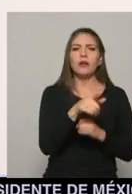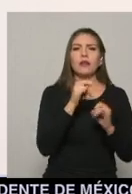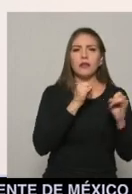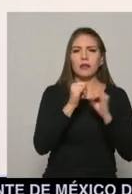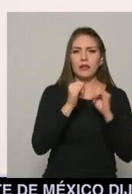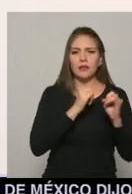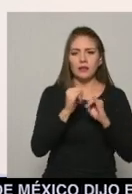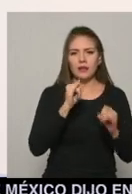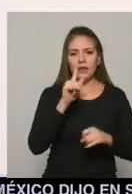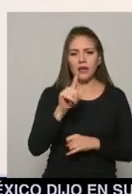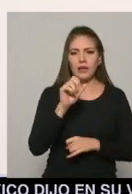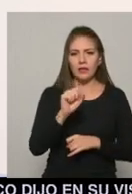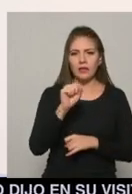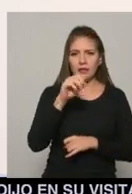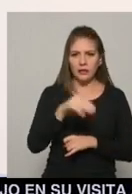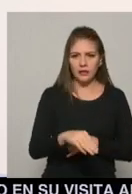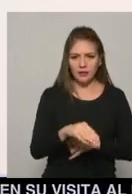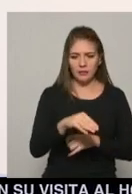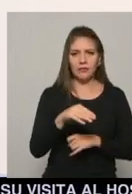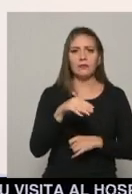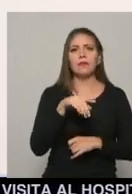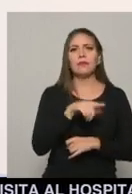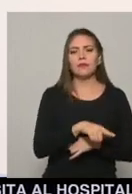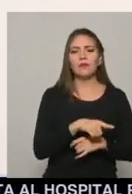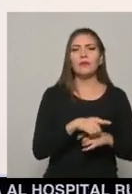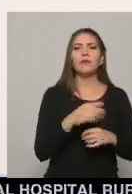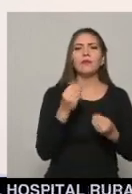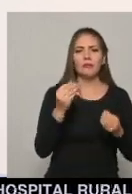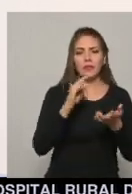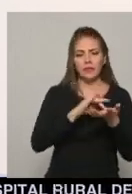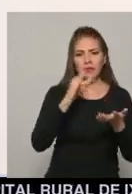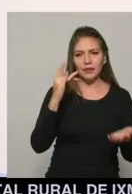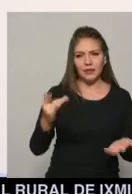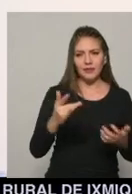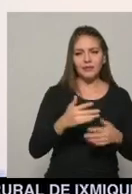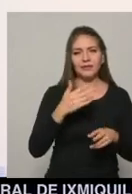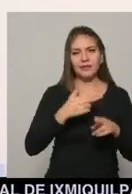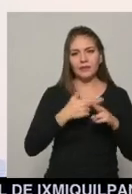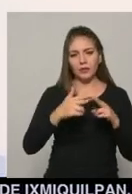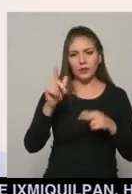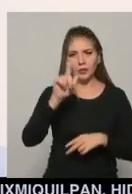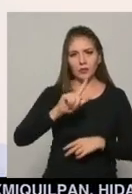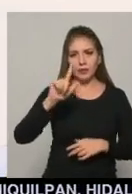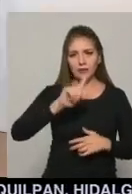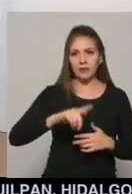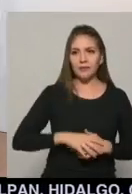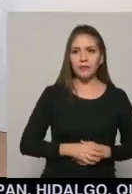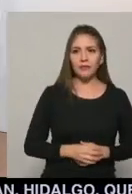acompañándome. Ellas son intérpretes en lengua de señas mexicana. Muchísimas gracias. Hasta el lunes.